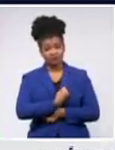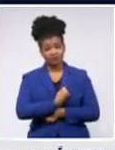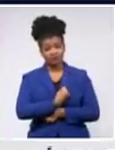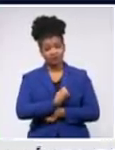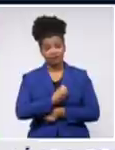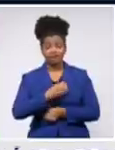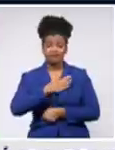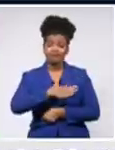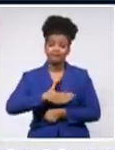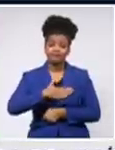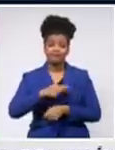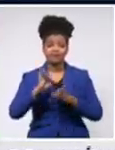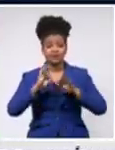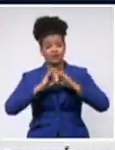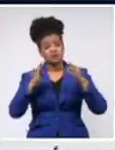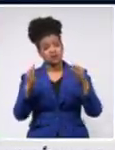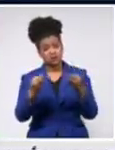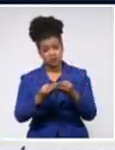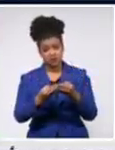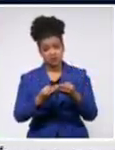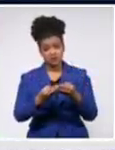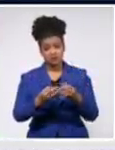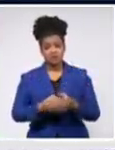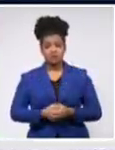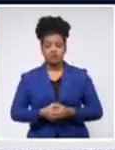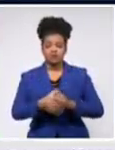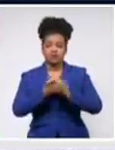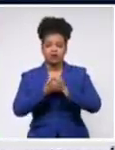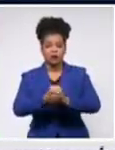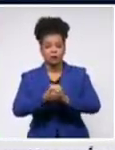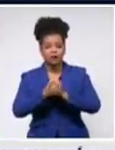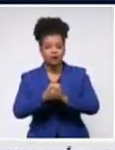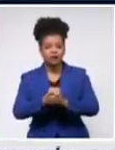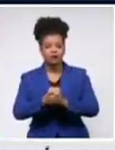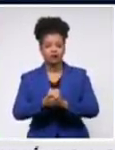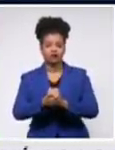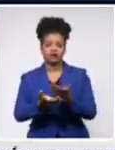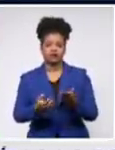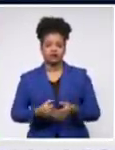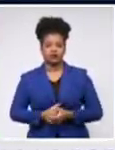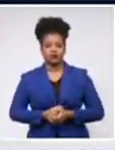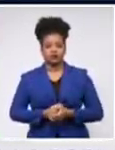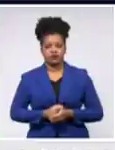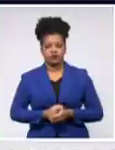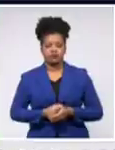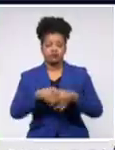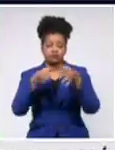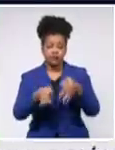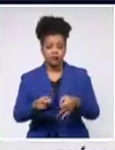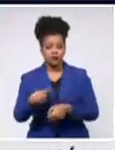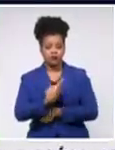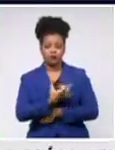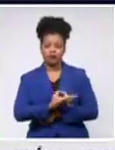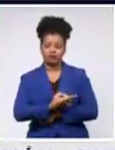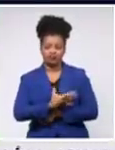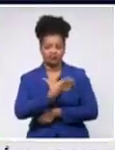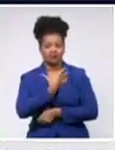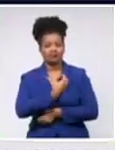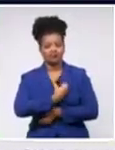sus familiares, sus amistades, sus amigos, y de verdad que nos duele mucho que nos